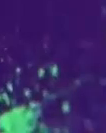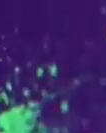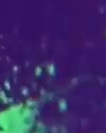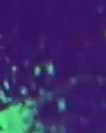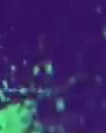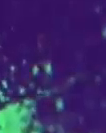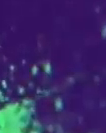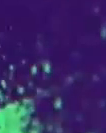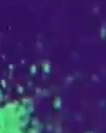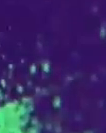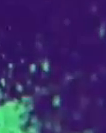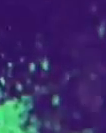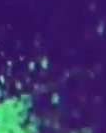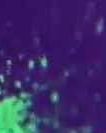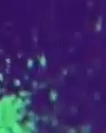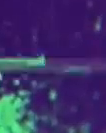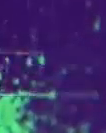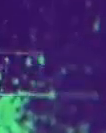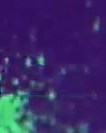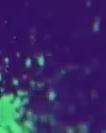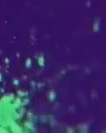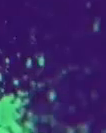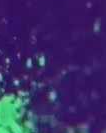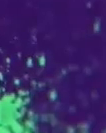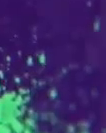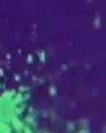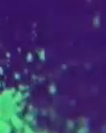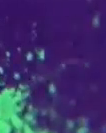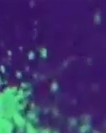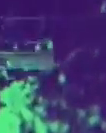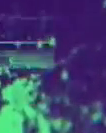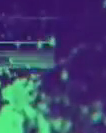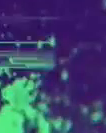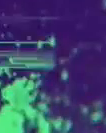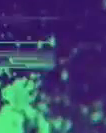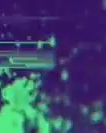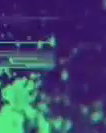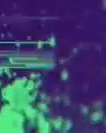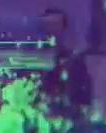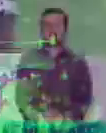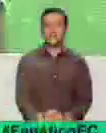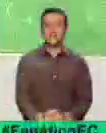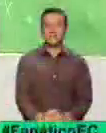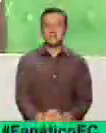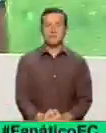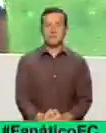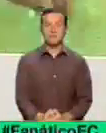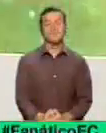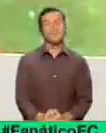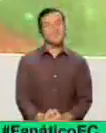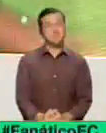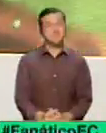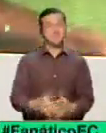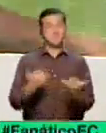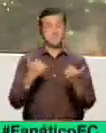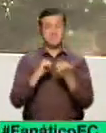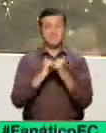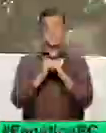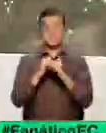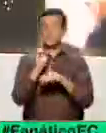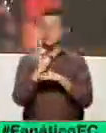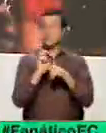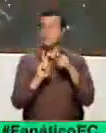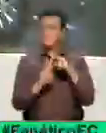And when you're out there without care, yeah, I was out of touch. But it was... Tiempo de deportes en la pantalla